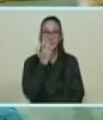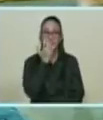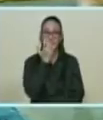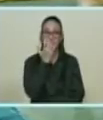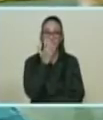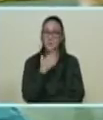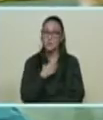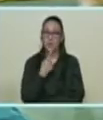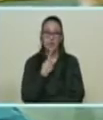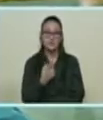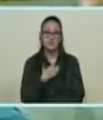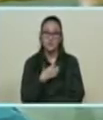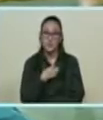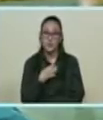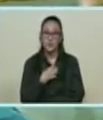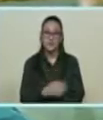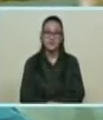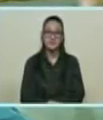No lo voy a decir.